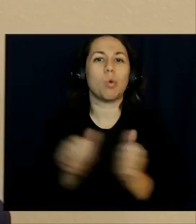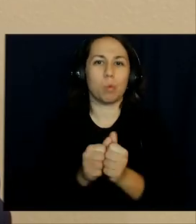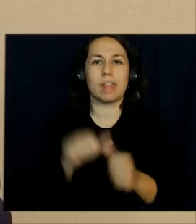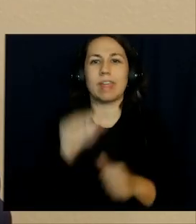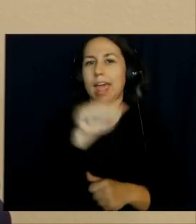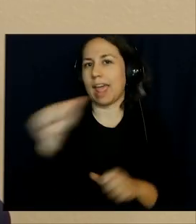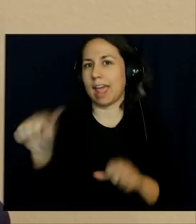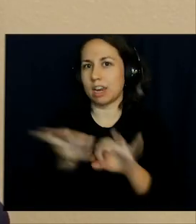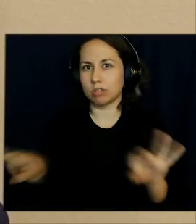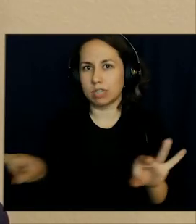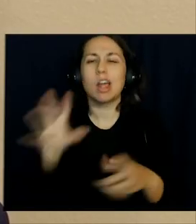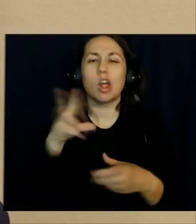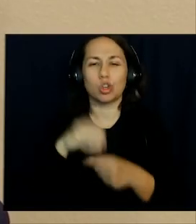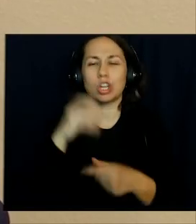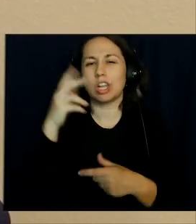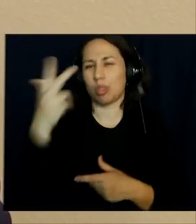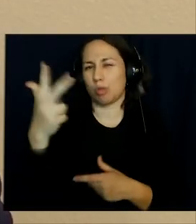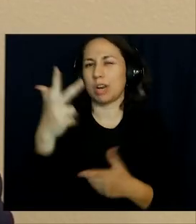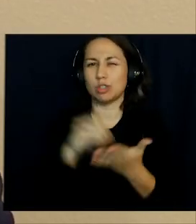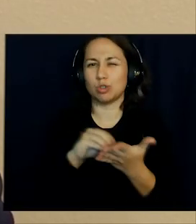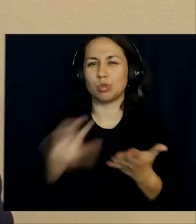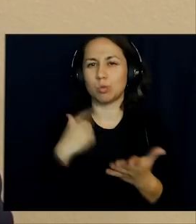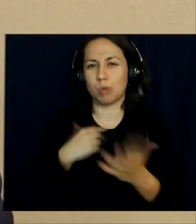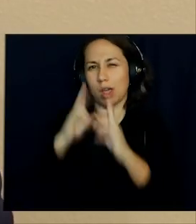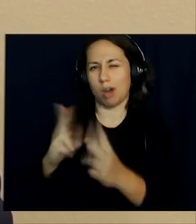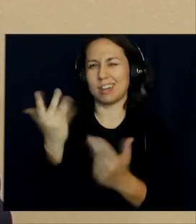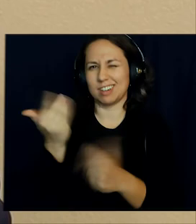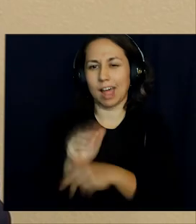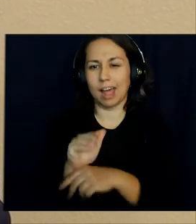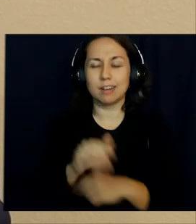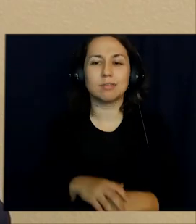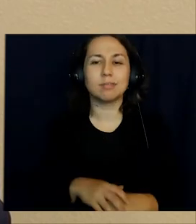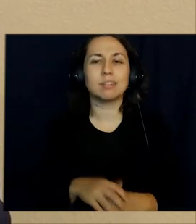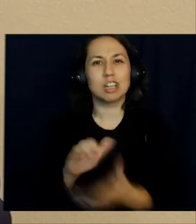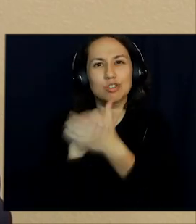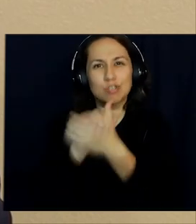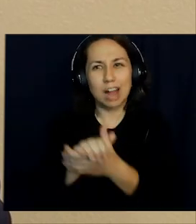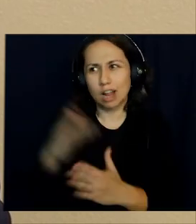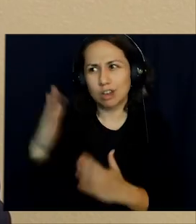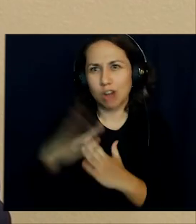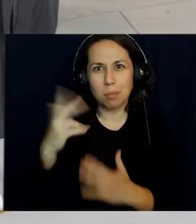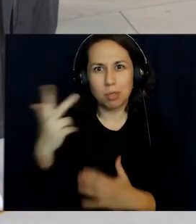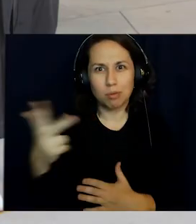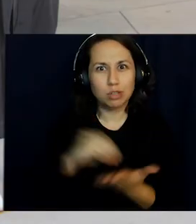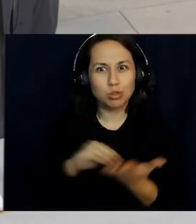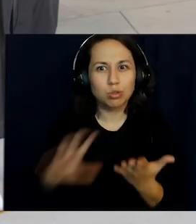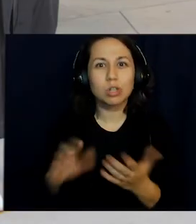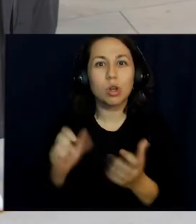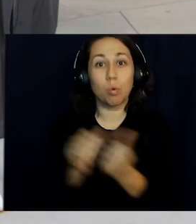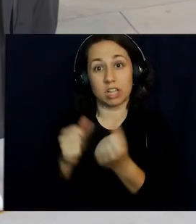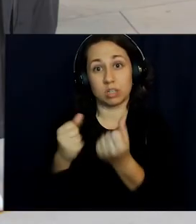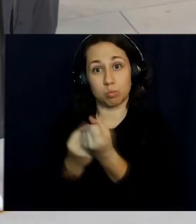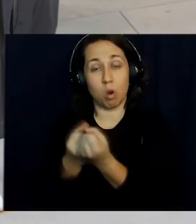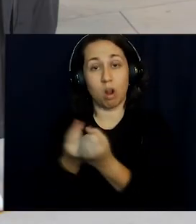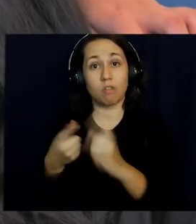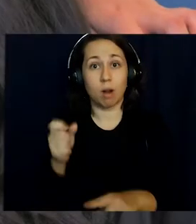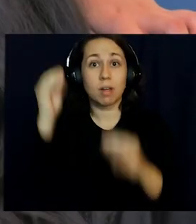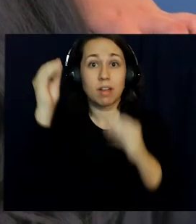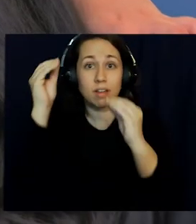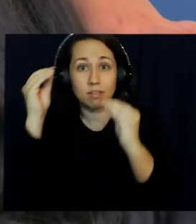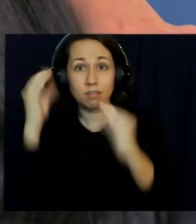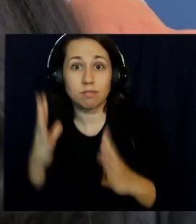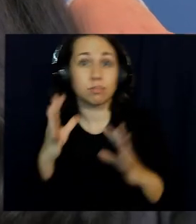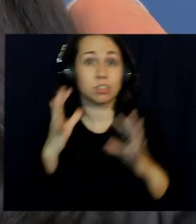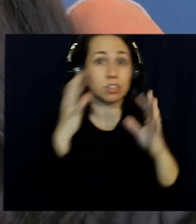título asociado terminando 2 años de colegio. Esto incluye a los 3 alumnos que estamos reconociendo esta noche. Quiero aprovechar